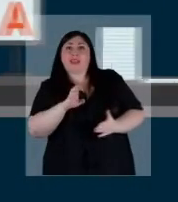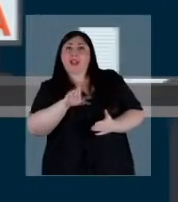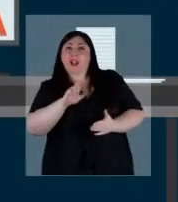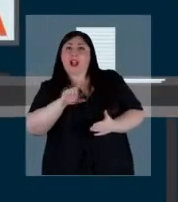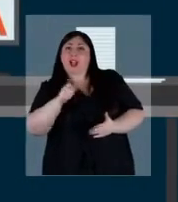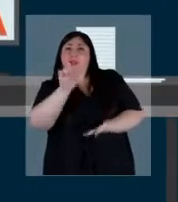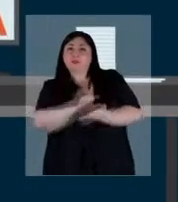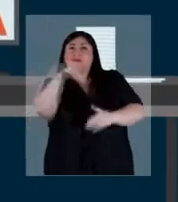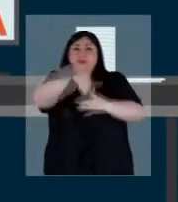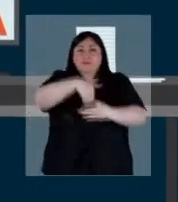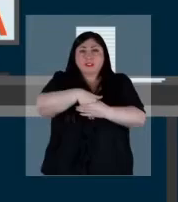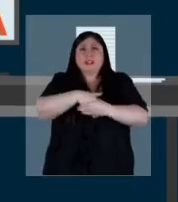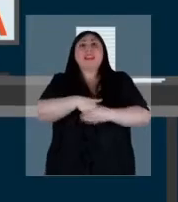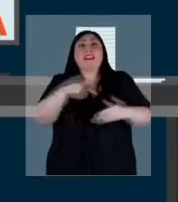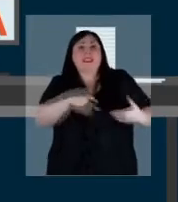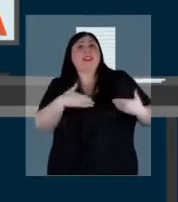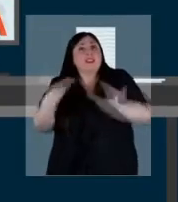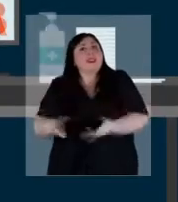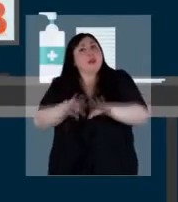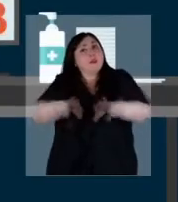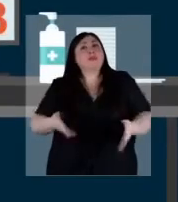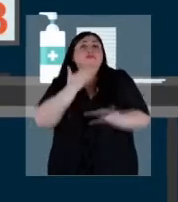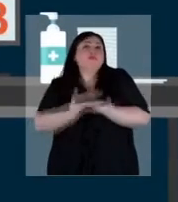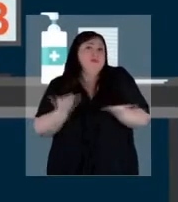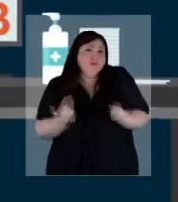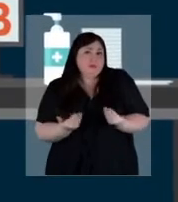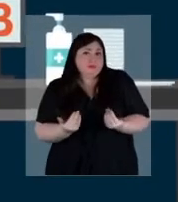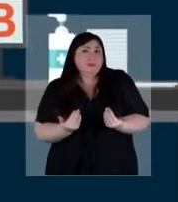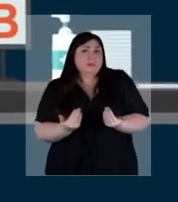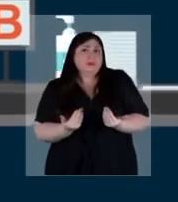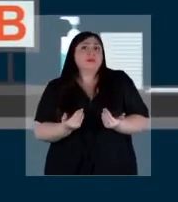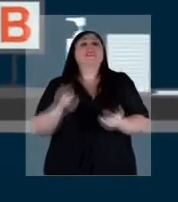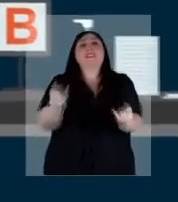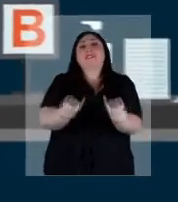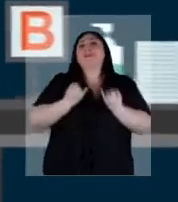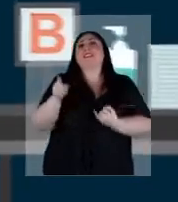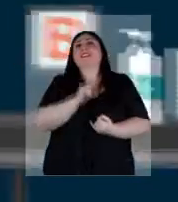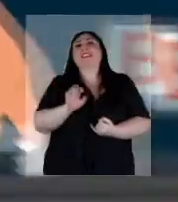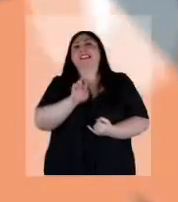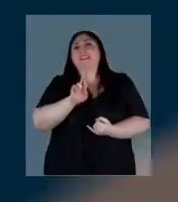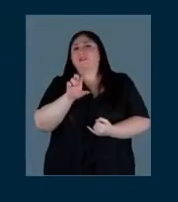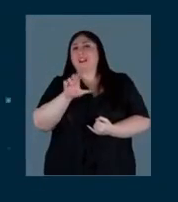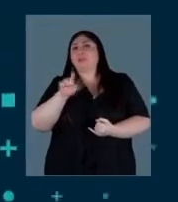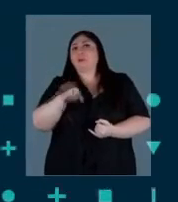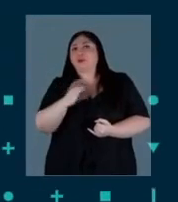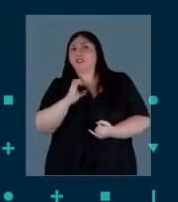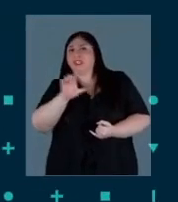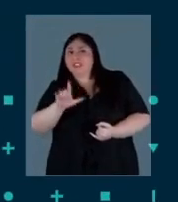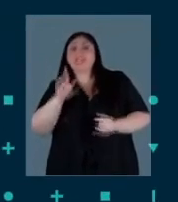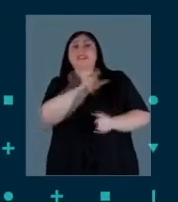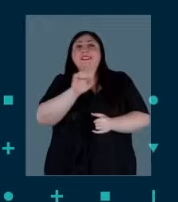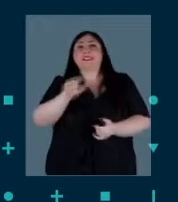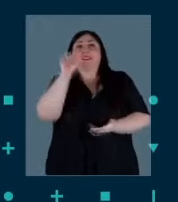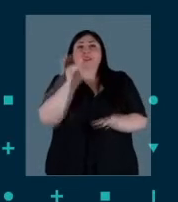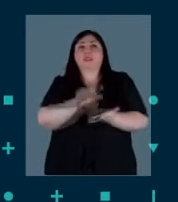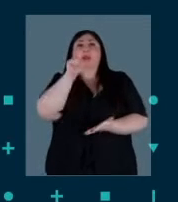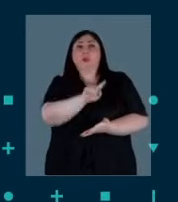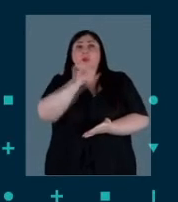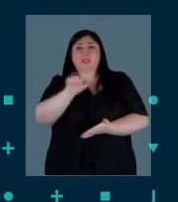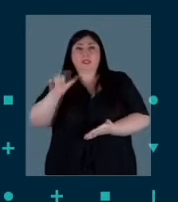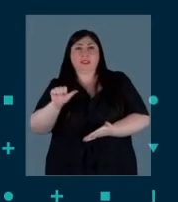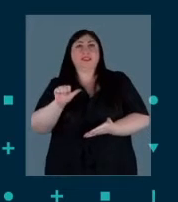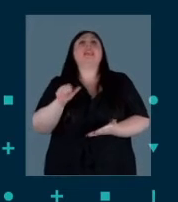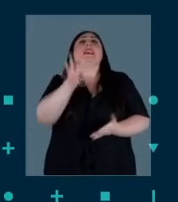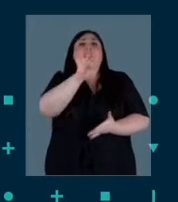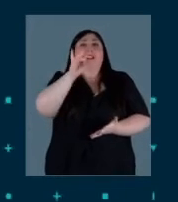ejercen el voto en estas elecciones. ¿Qué pasa en el caso de un vocal de mesa con COVID-19? En el caso de